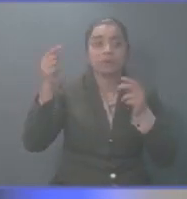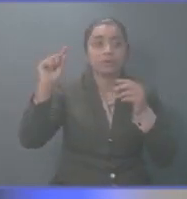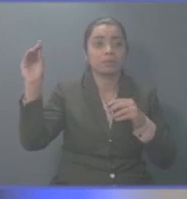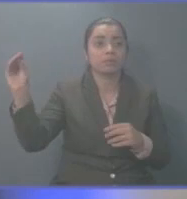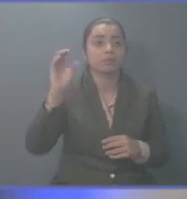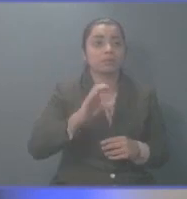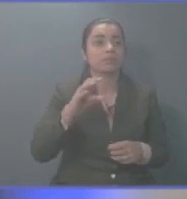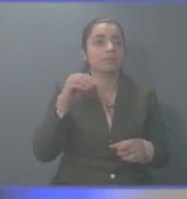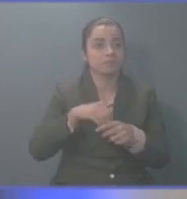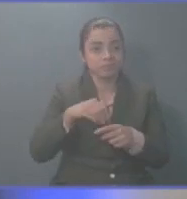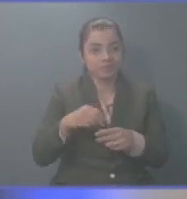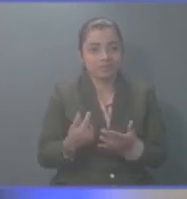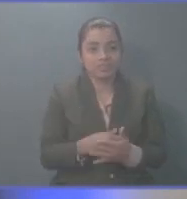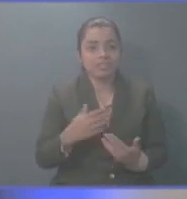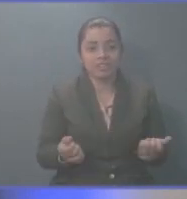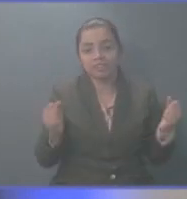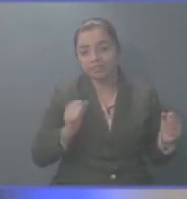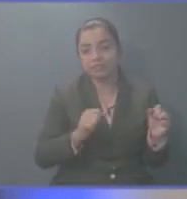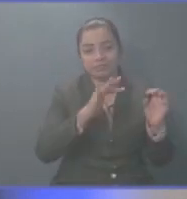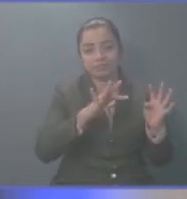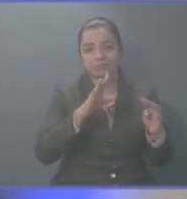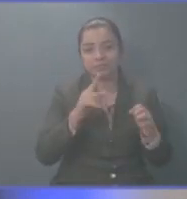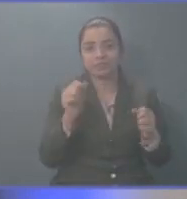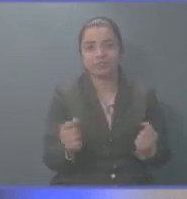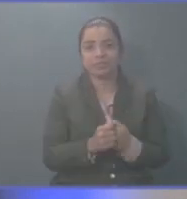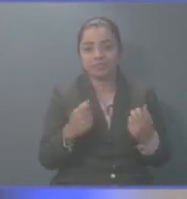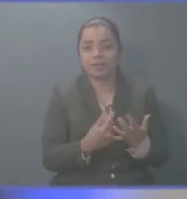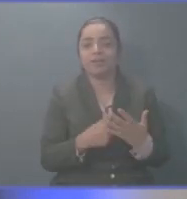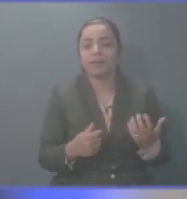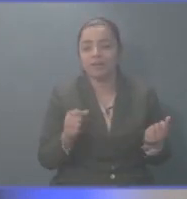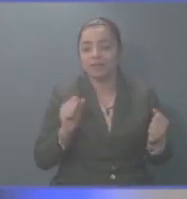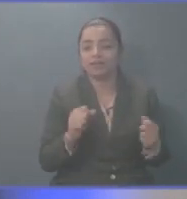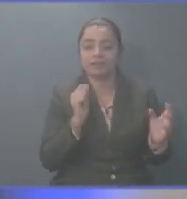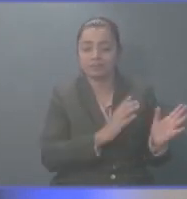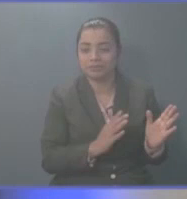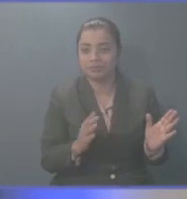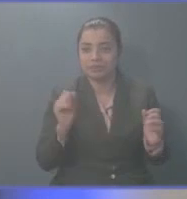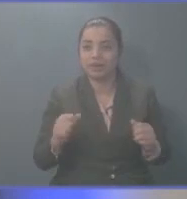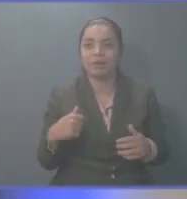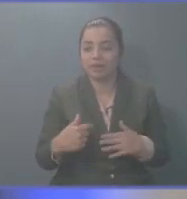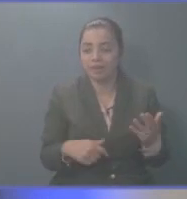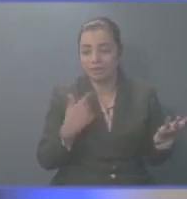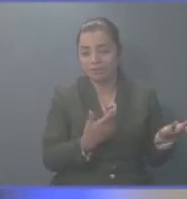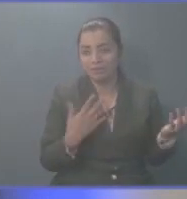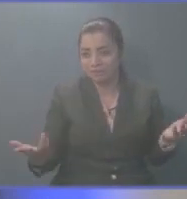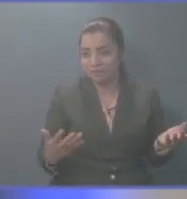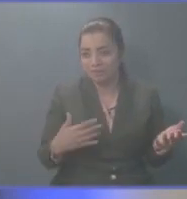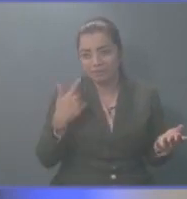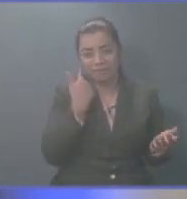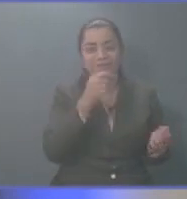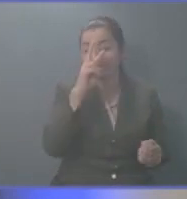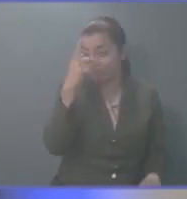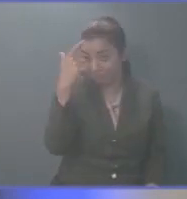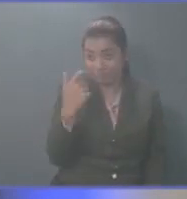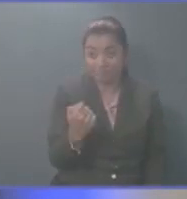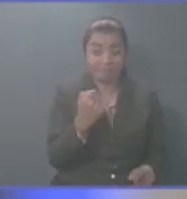un banco por un monto de 91 millones de dólares que corresponden a la fase 2 del Plan Control Territorial. Ahora, ya pasaron 2 meses y